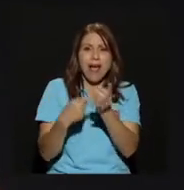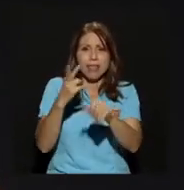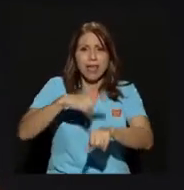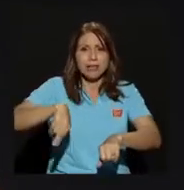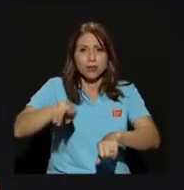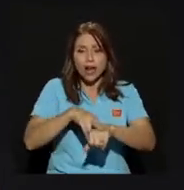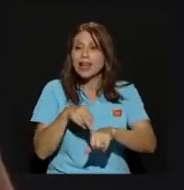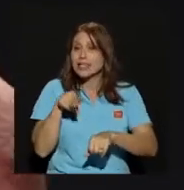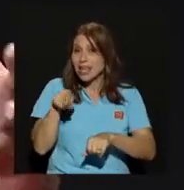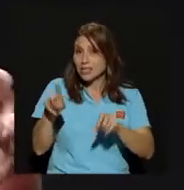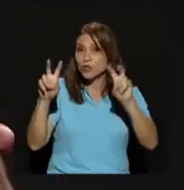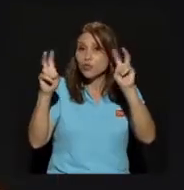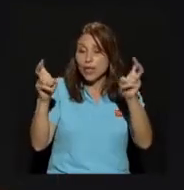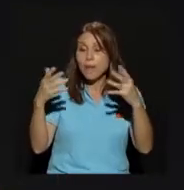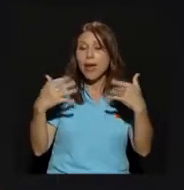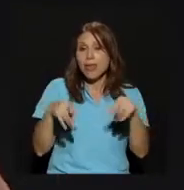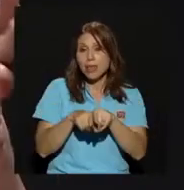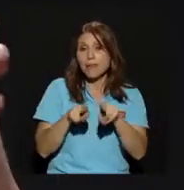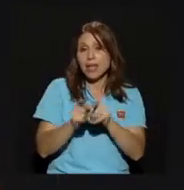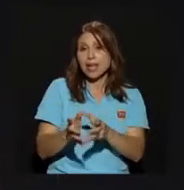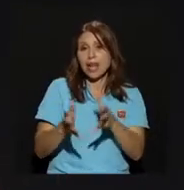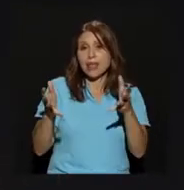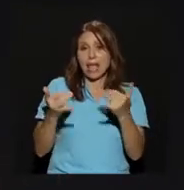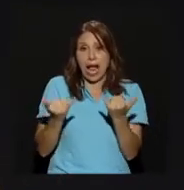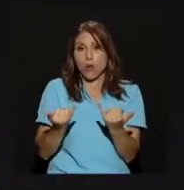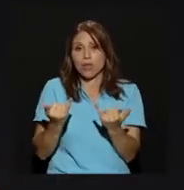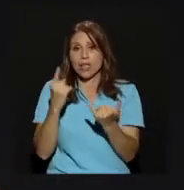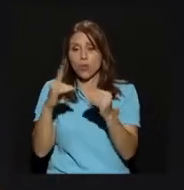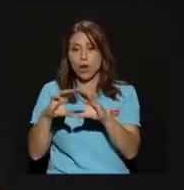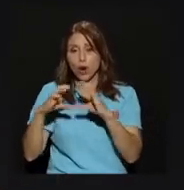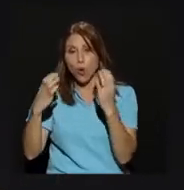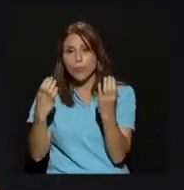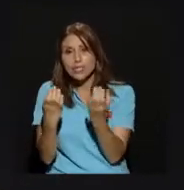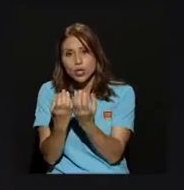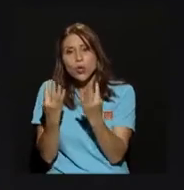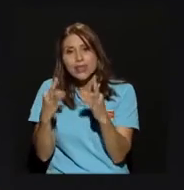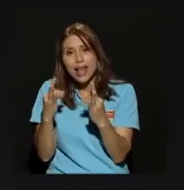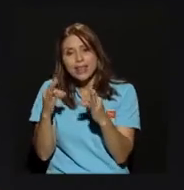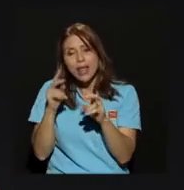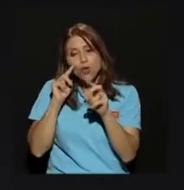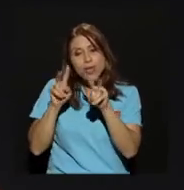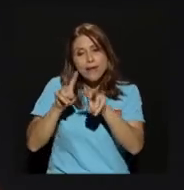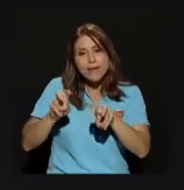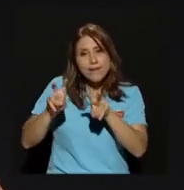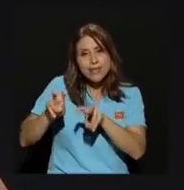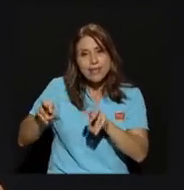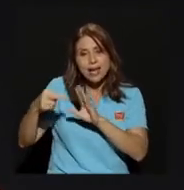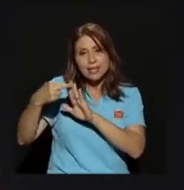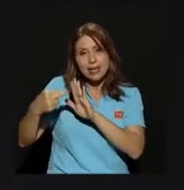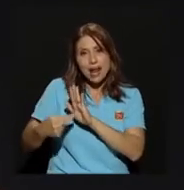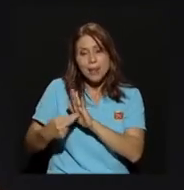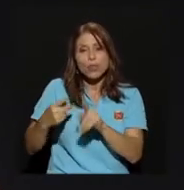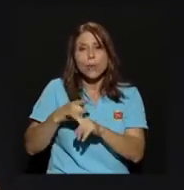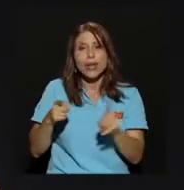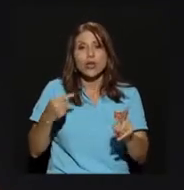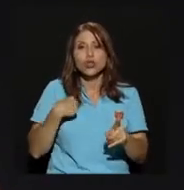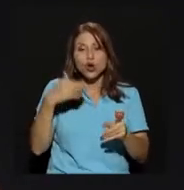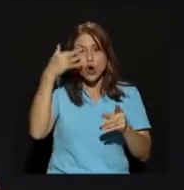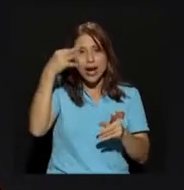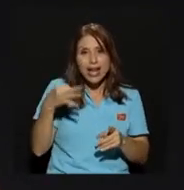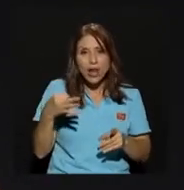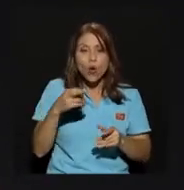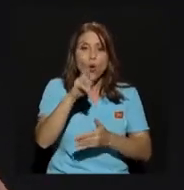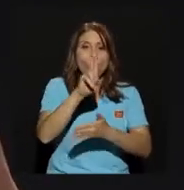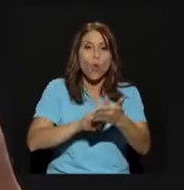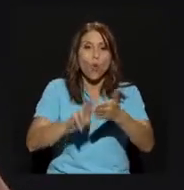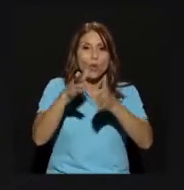que también, bueno, hay una comisión en este momento que está tratando de revisar también eventualmente ese reglamento, pero yo creo que los universitarios y